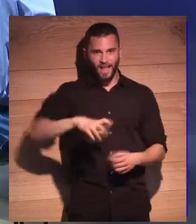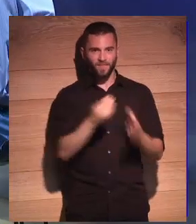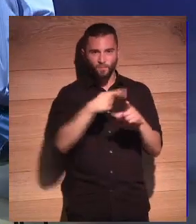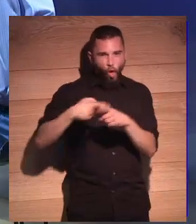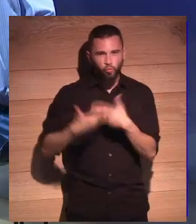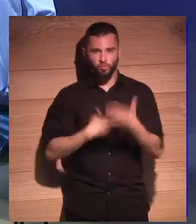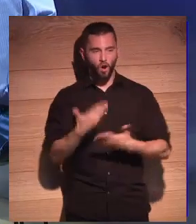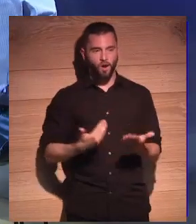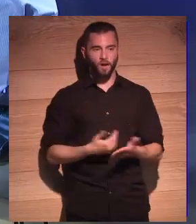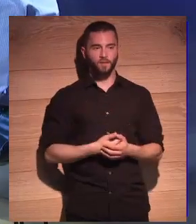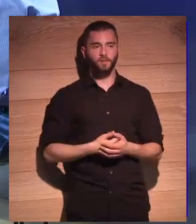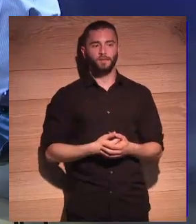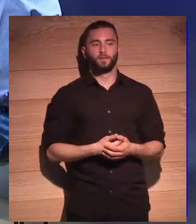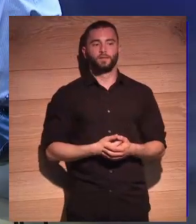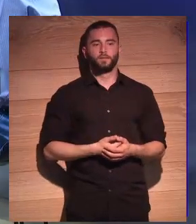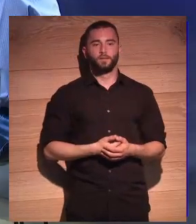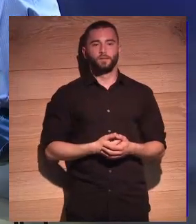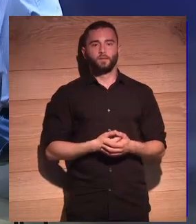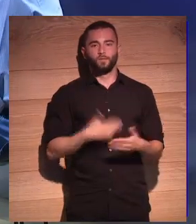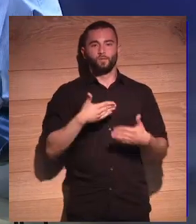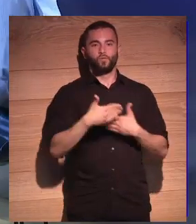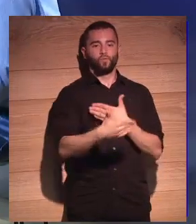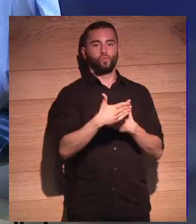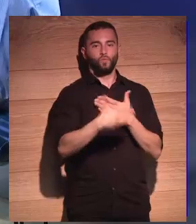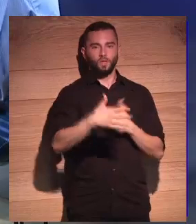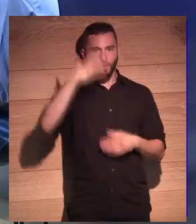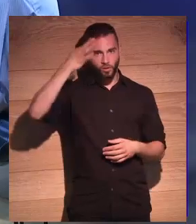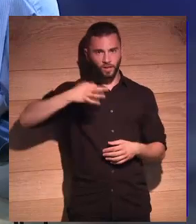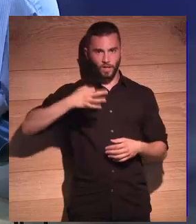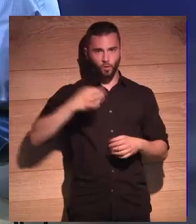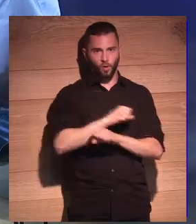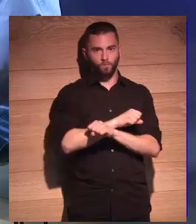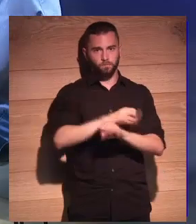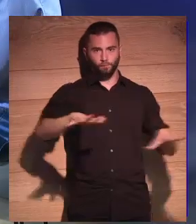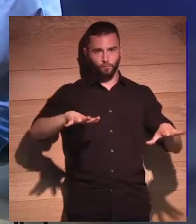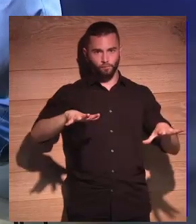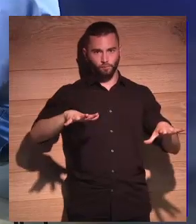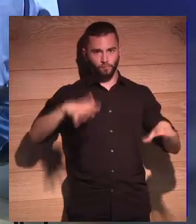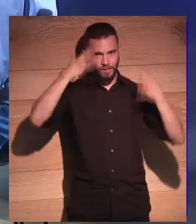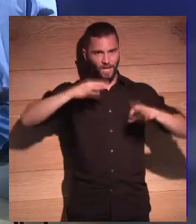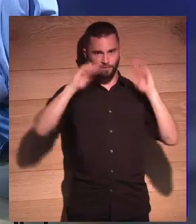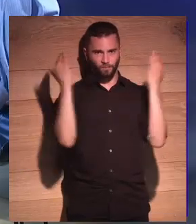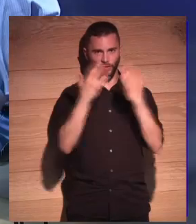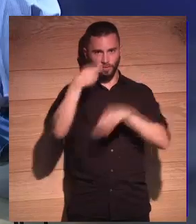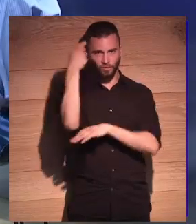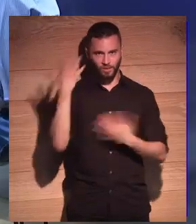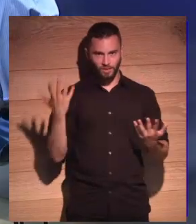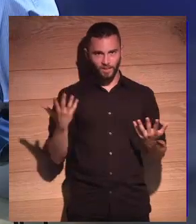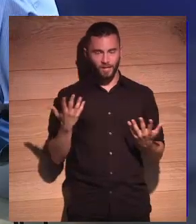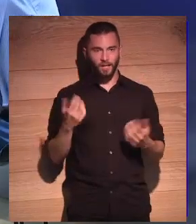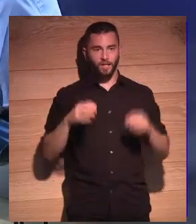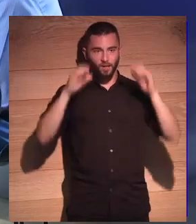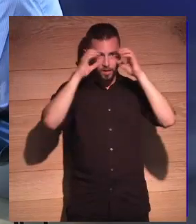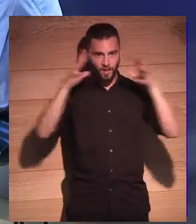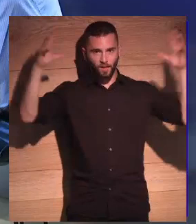de adivino, ¿no? De cuando creemos que va a ser masiva la realidad virtual y pues posteriormente la realidad aumentada y